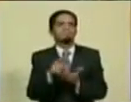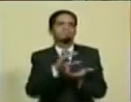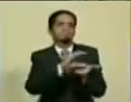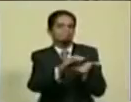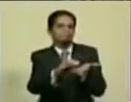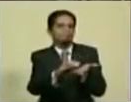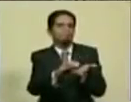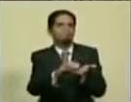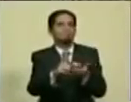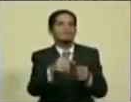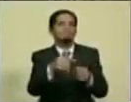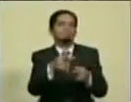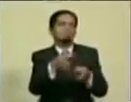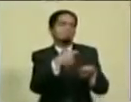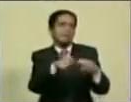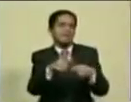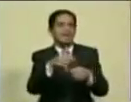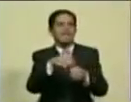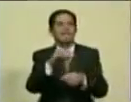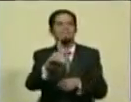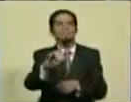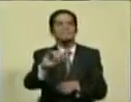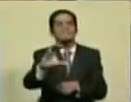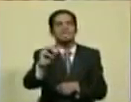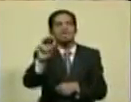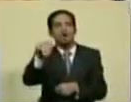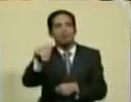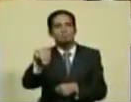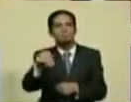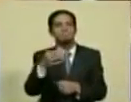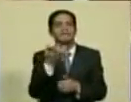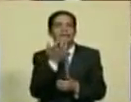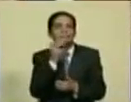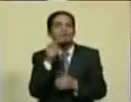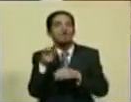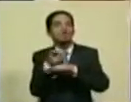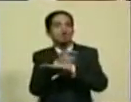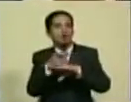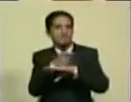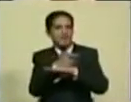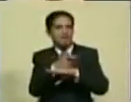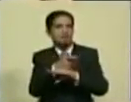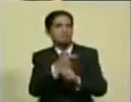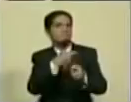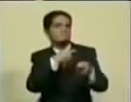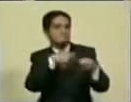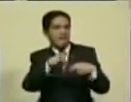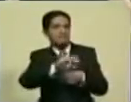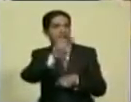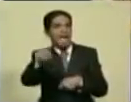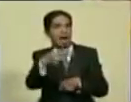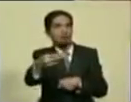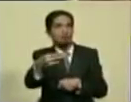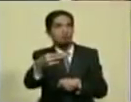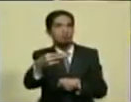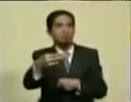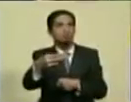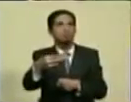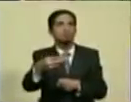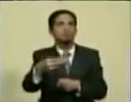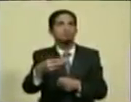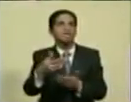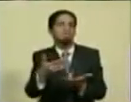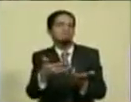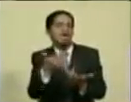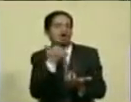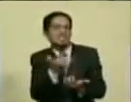la plataforma DICOM, es decir, que el gobierno va a hacer ofertas de divisas de los meses de noviembre